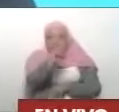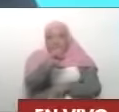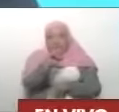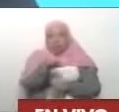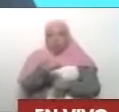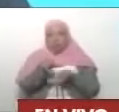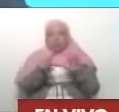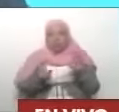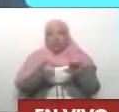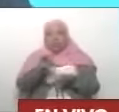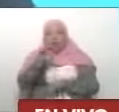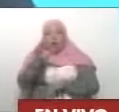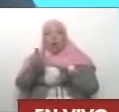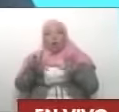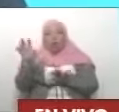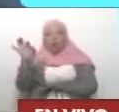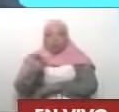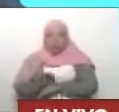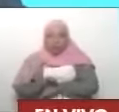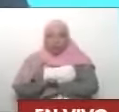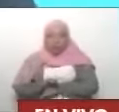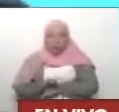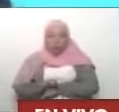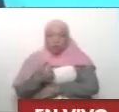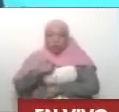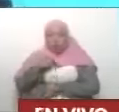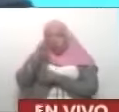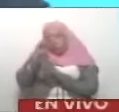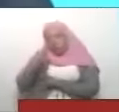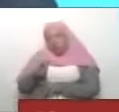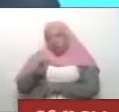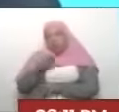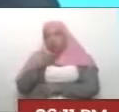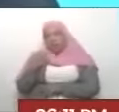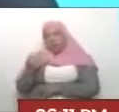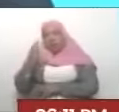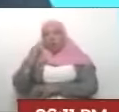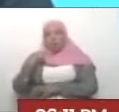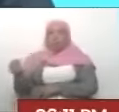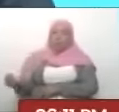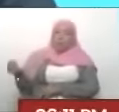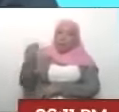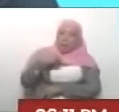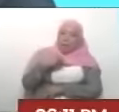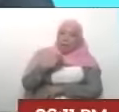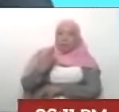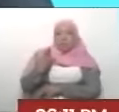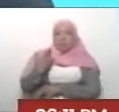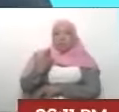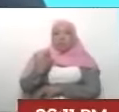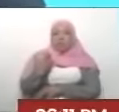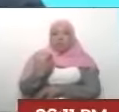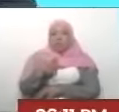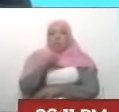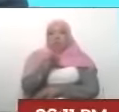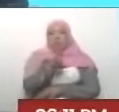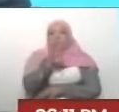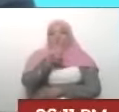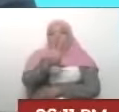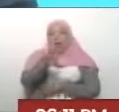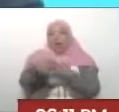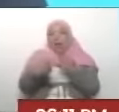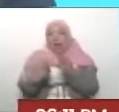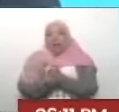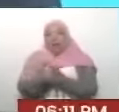6.08%. Yo ahí sí, con mucho respeto, presidente, le diría que a lo mejor a Bolívar le sumemos un poquito más, porque del 24 al